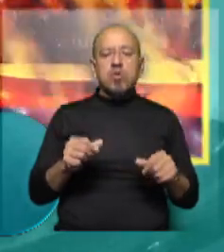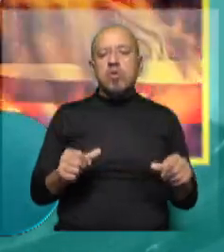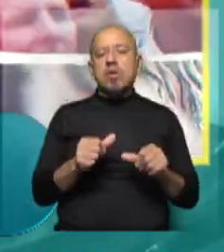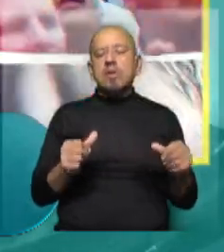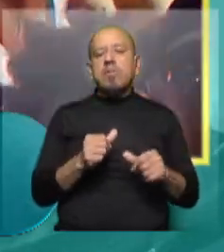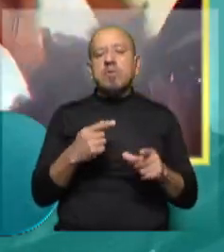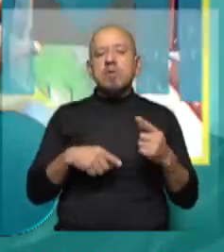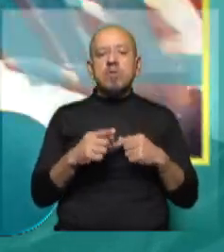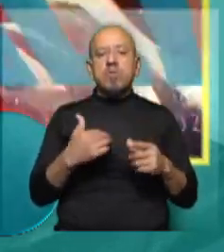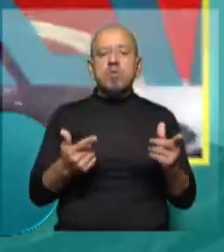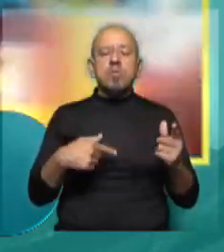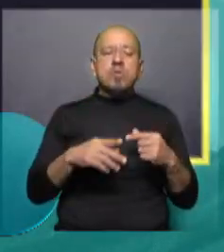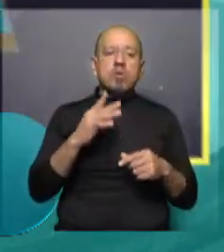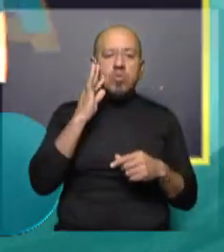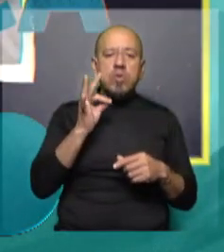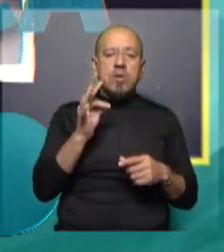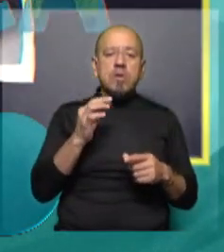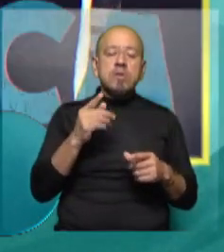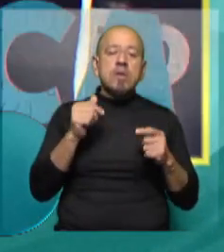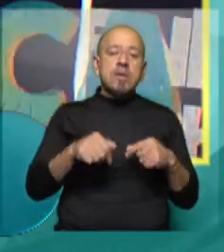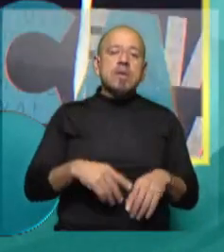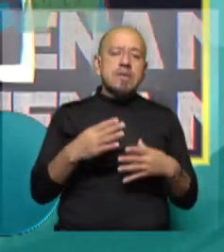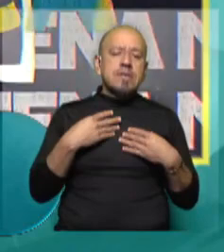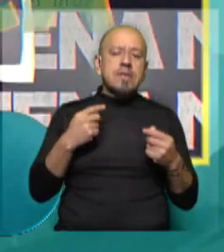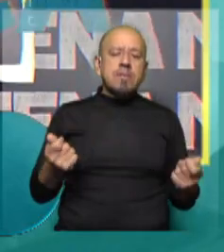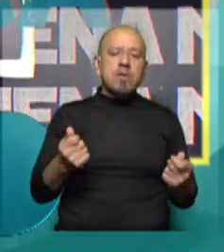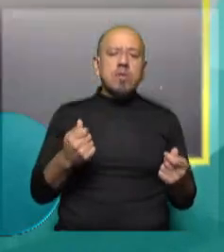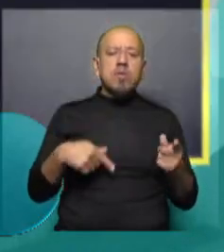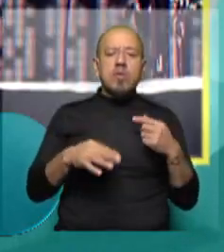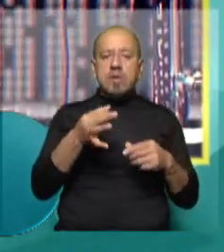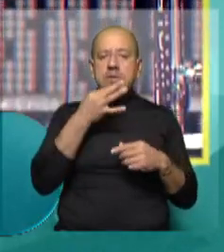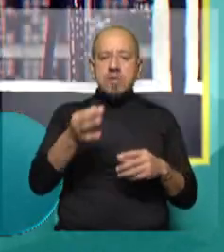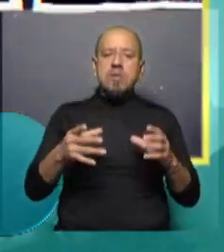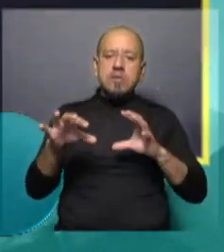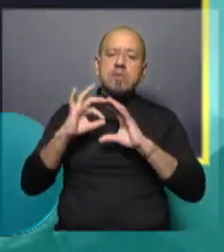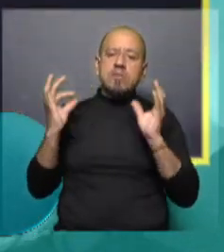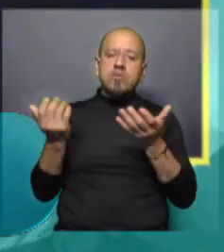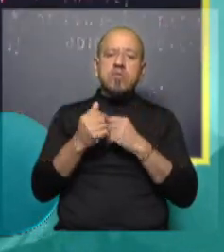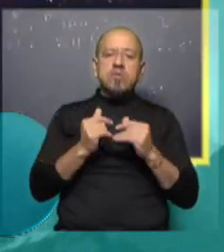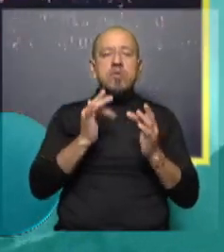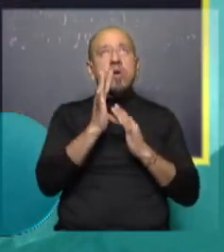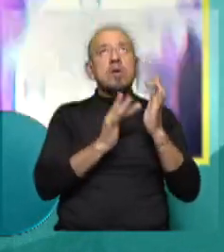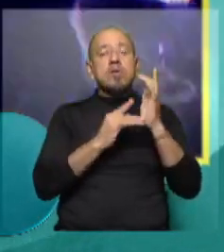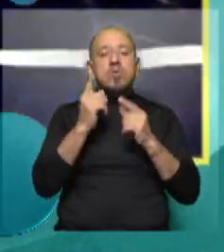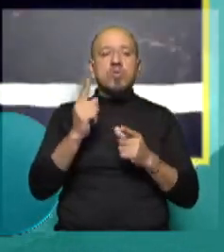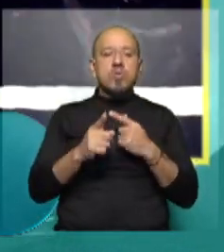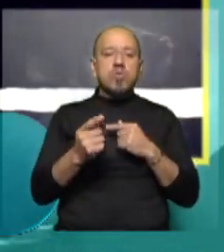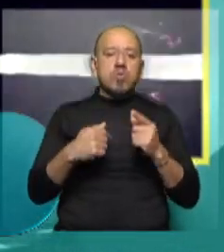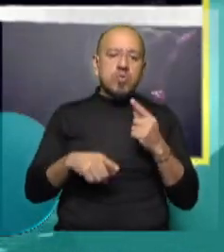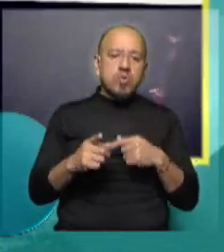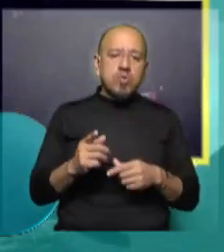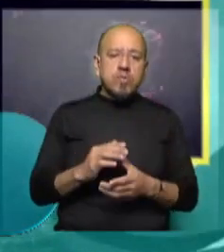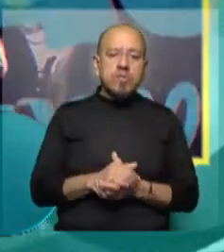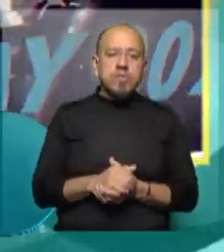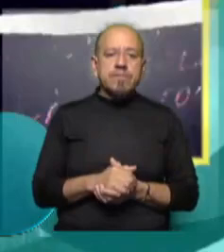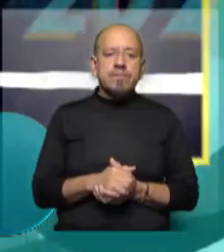a joyful proposition. Y la mayoría de ellos comparten este sentimiento, este espíritu, decirle al mundo, seguir a Jesús tiene estos condimentos, and se expresa so de esta manera.